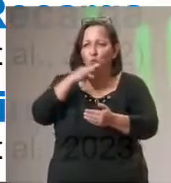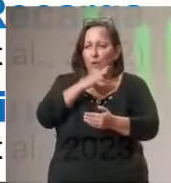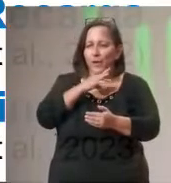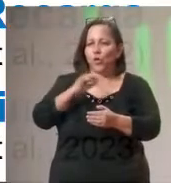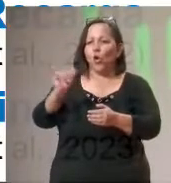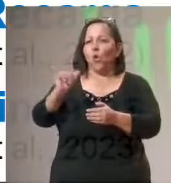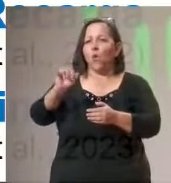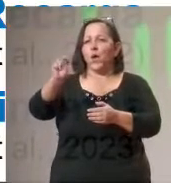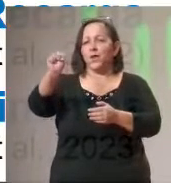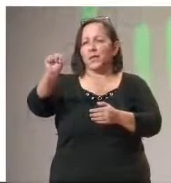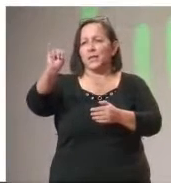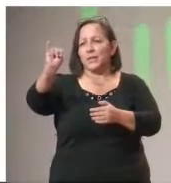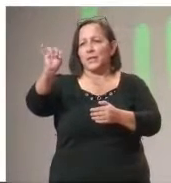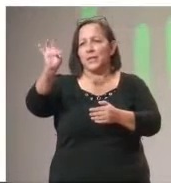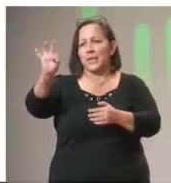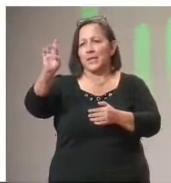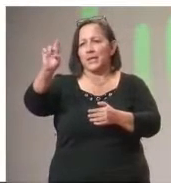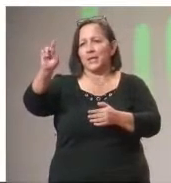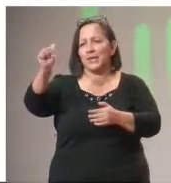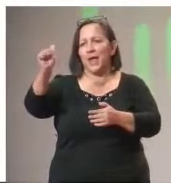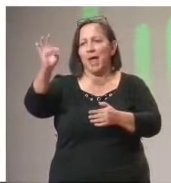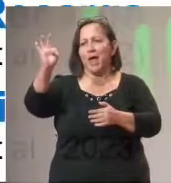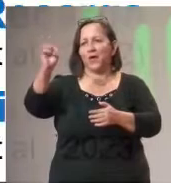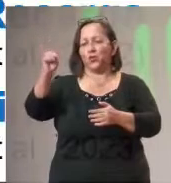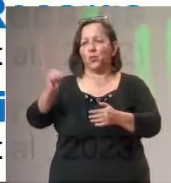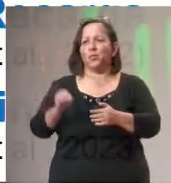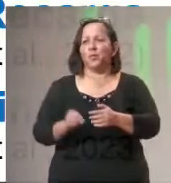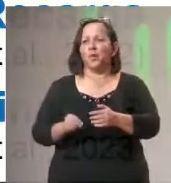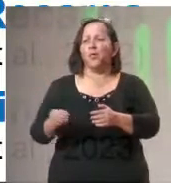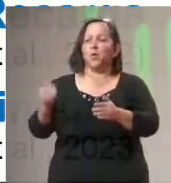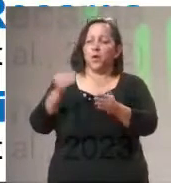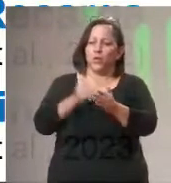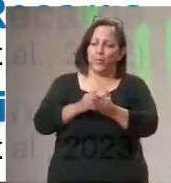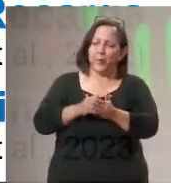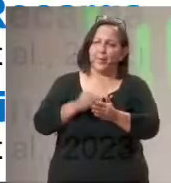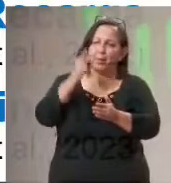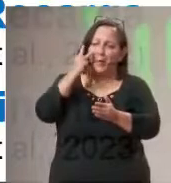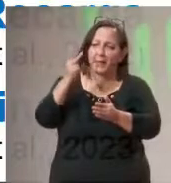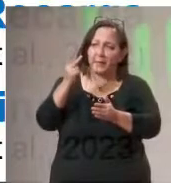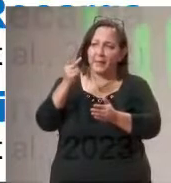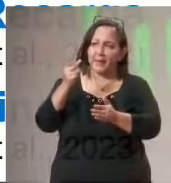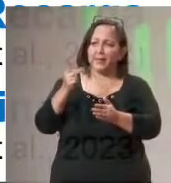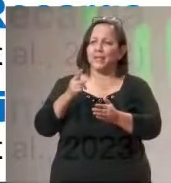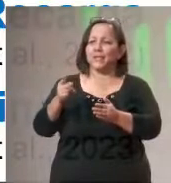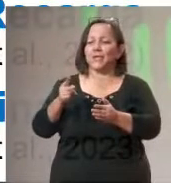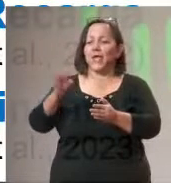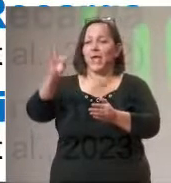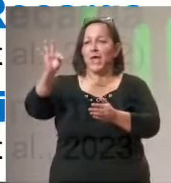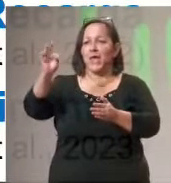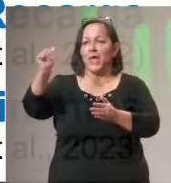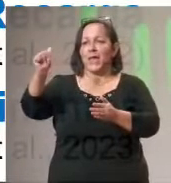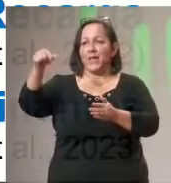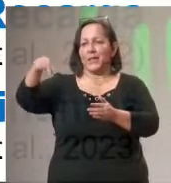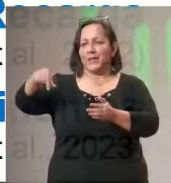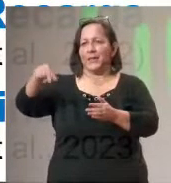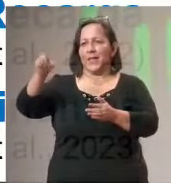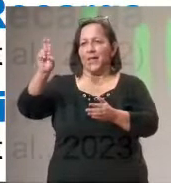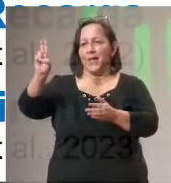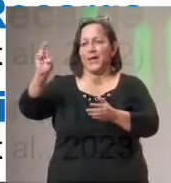nitrato. La imagen que ustedes ven ahí, voy a devolverme un segundo, esa imagen es del tanque 90 en San